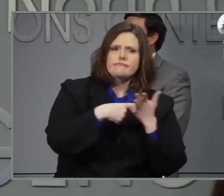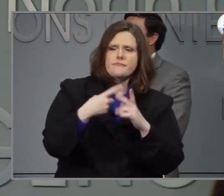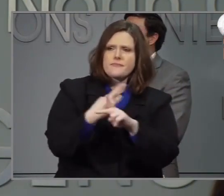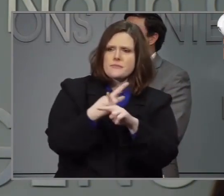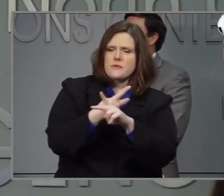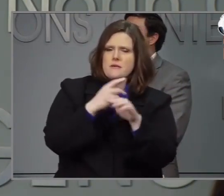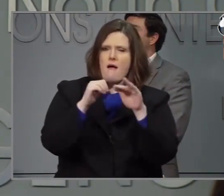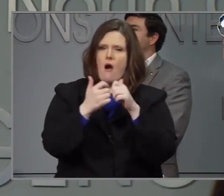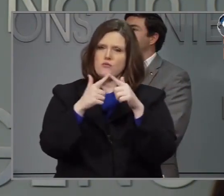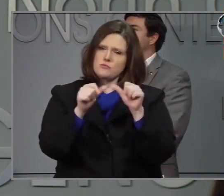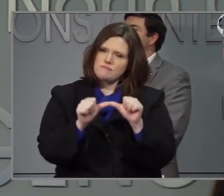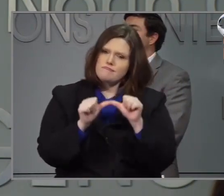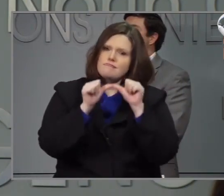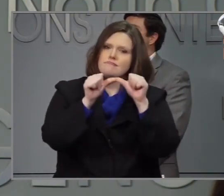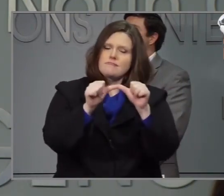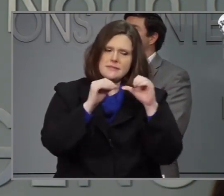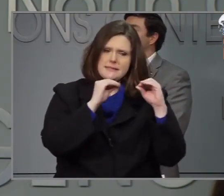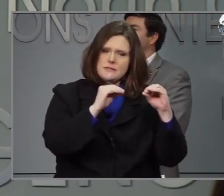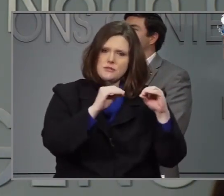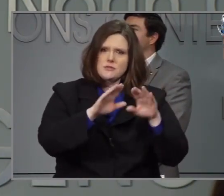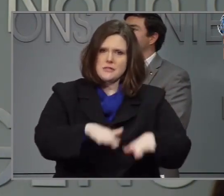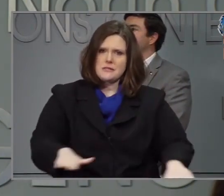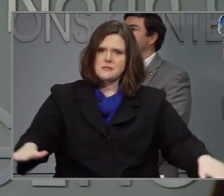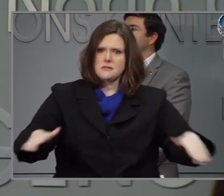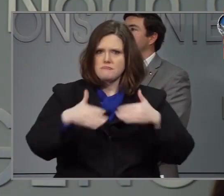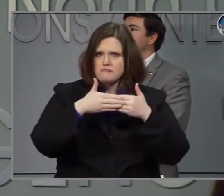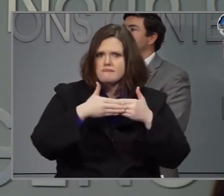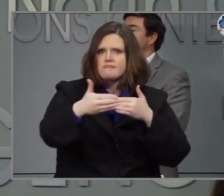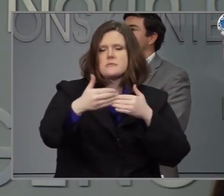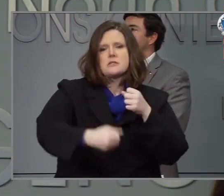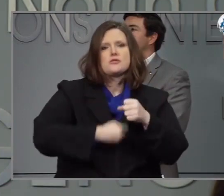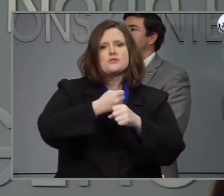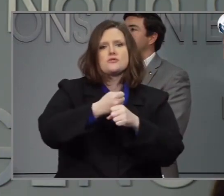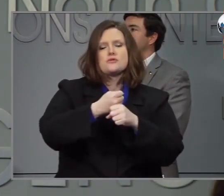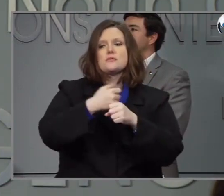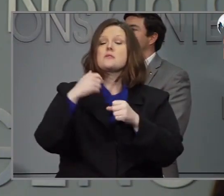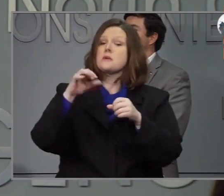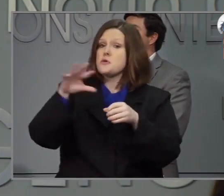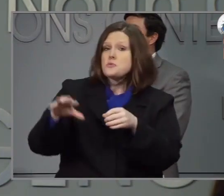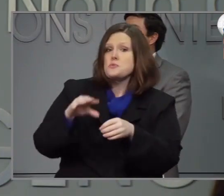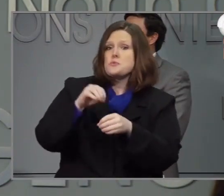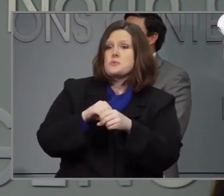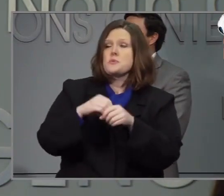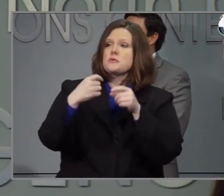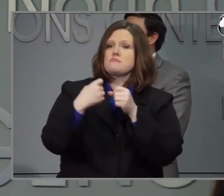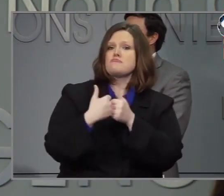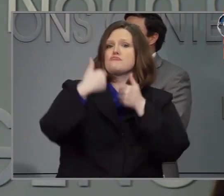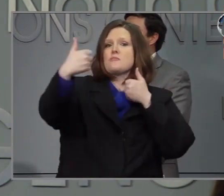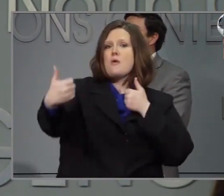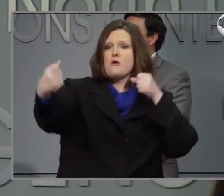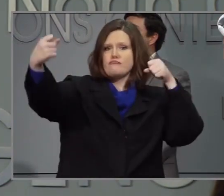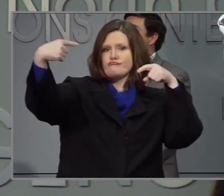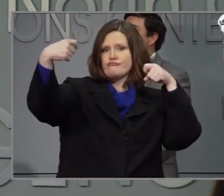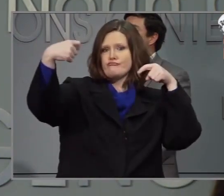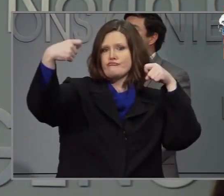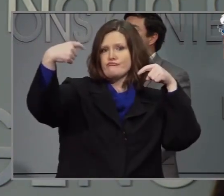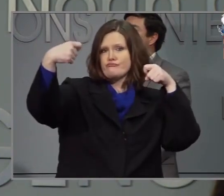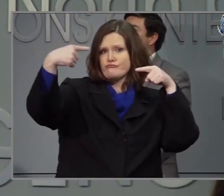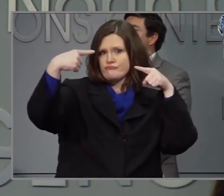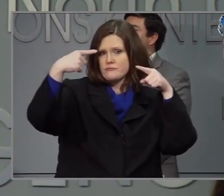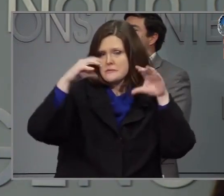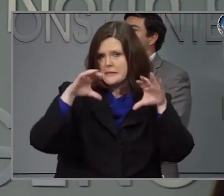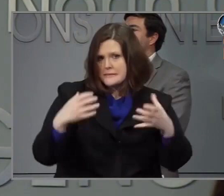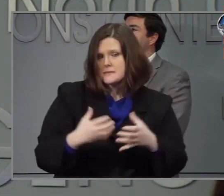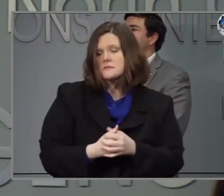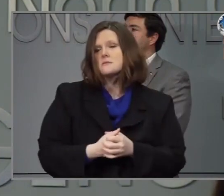para un plan que logre el acceso a educación de calidad para con nuestras escuelas aun cuando